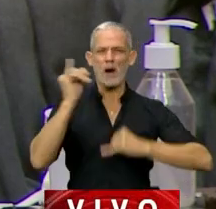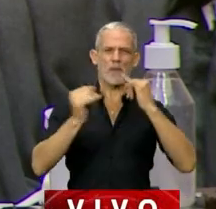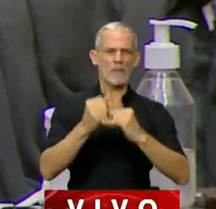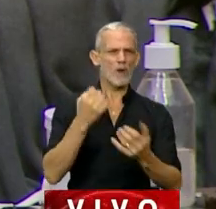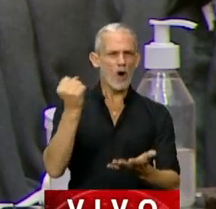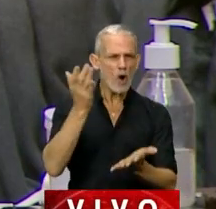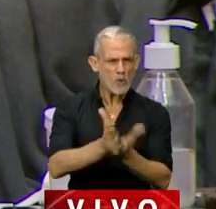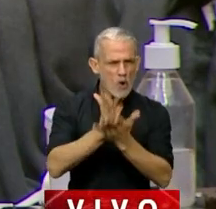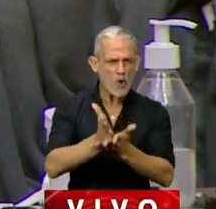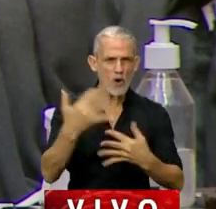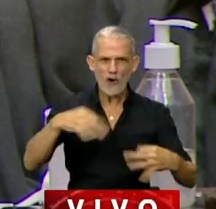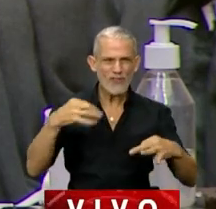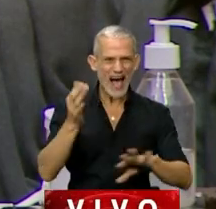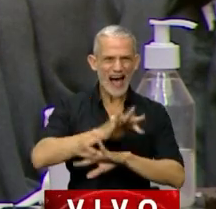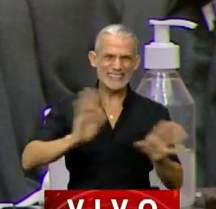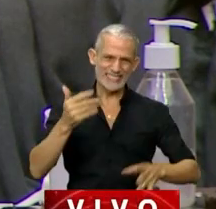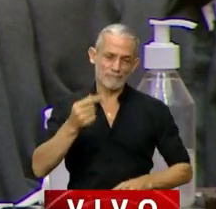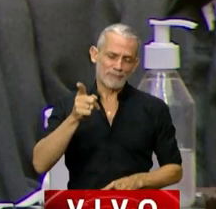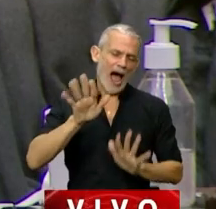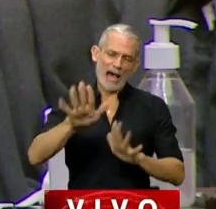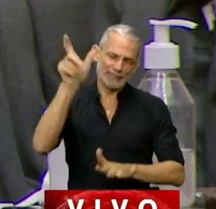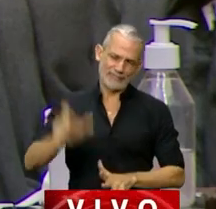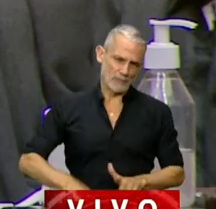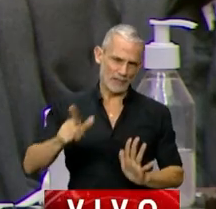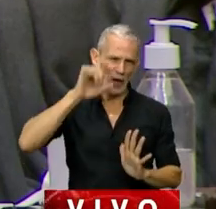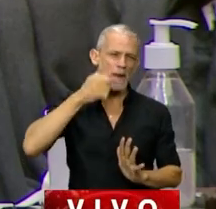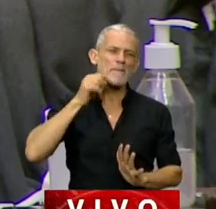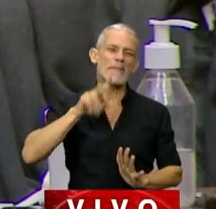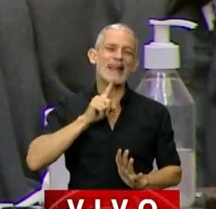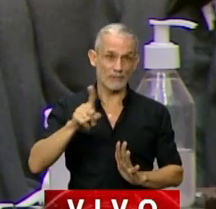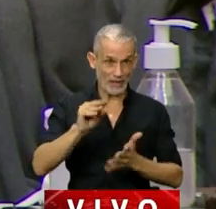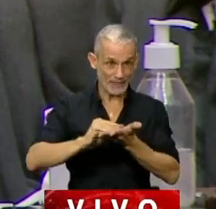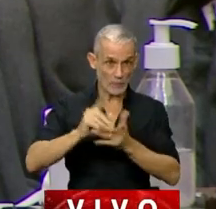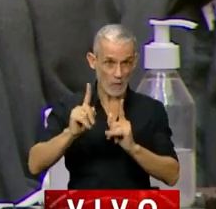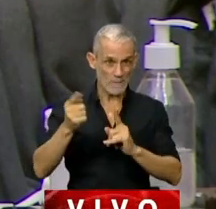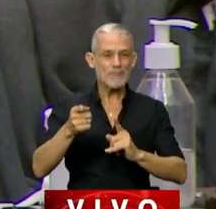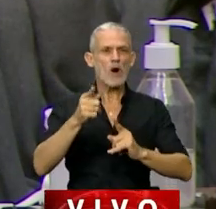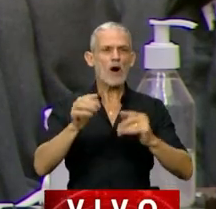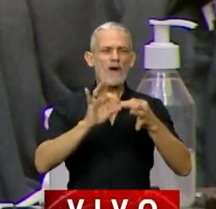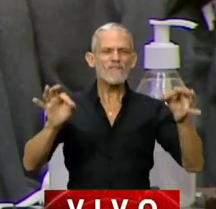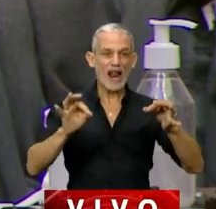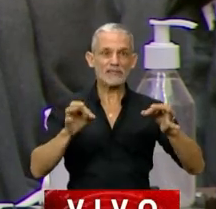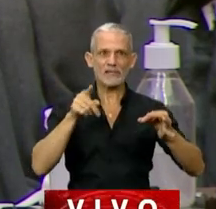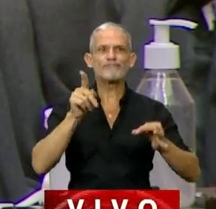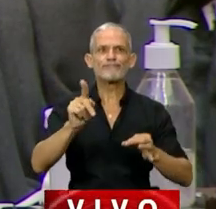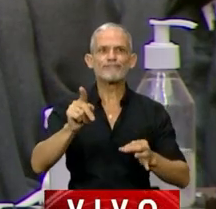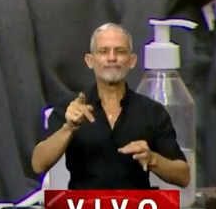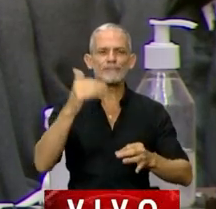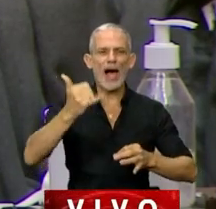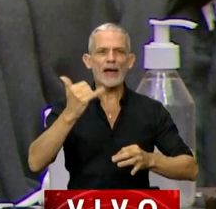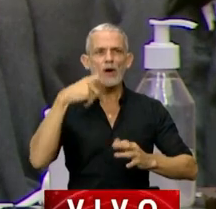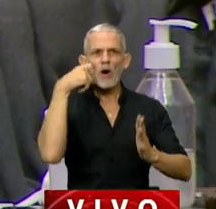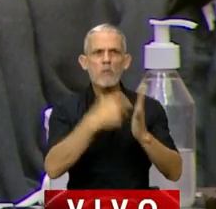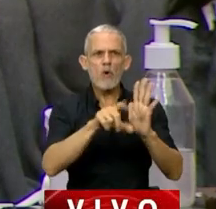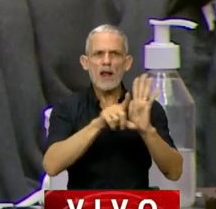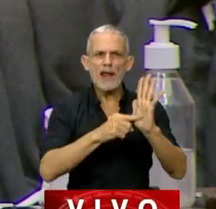mano dura, como lamentablemente ya nos tiene bastante acostumbrados, los dichos del diputado Espert constituyen un